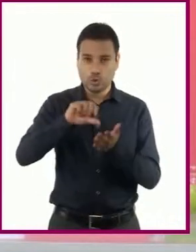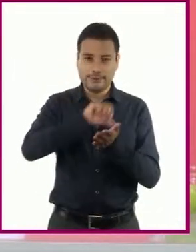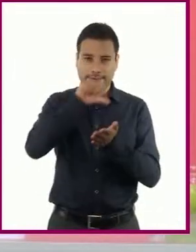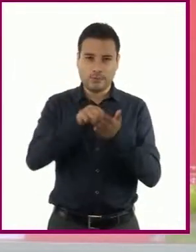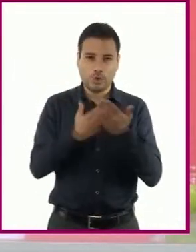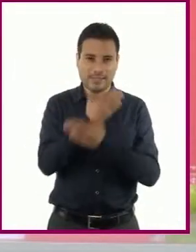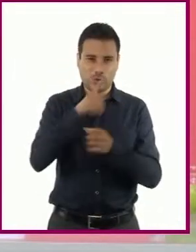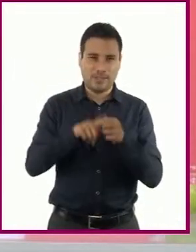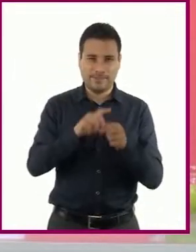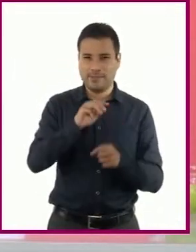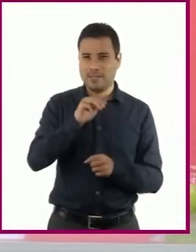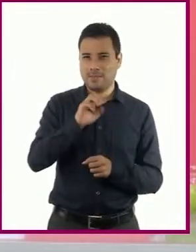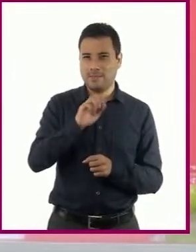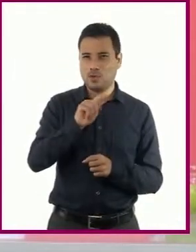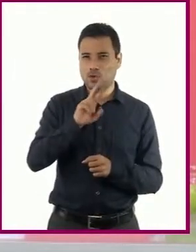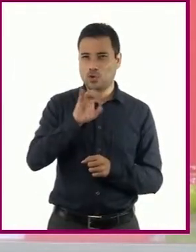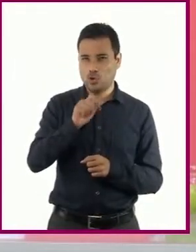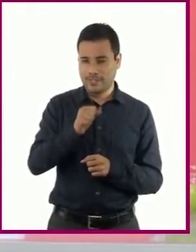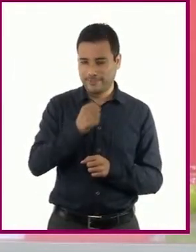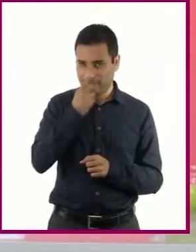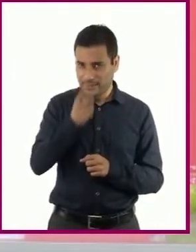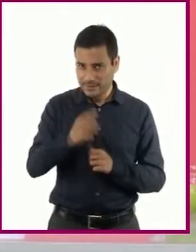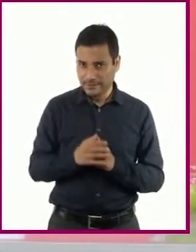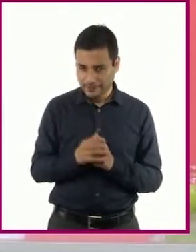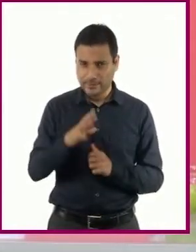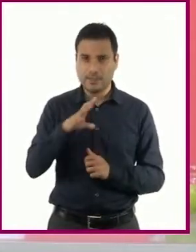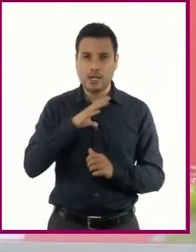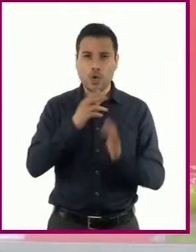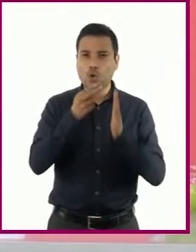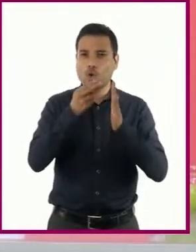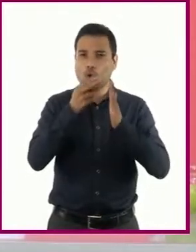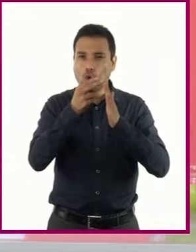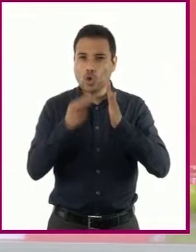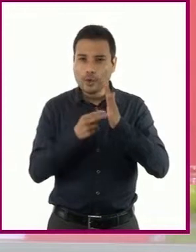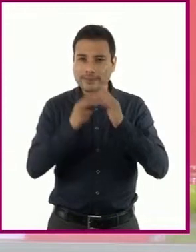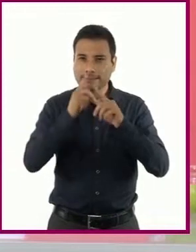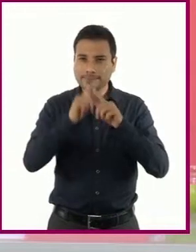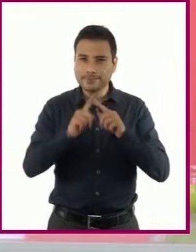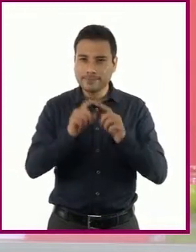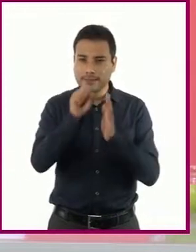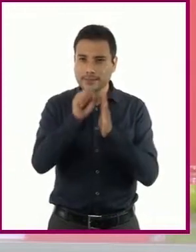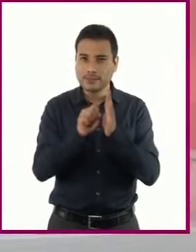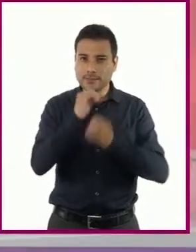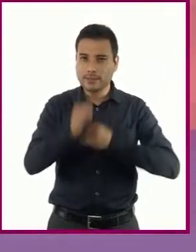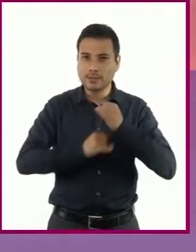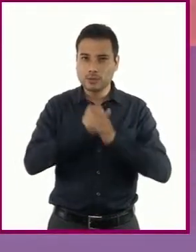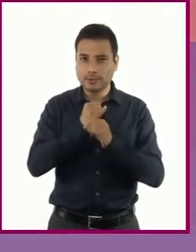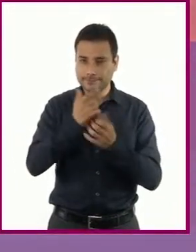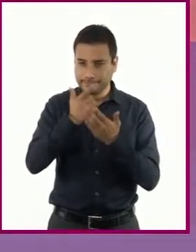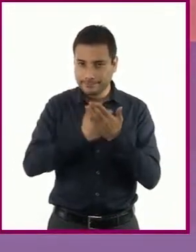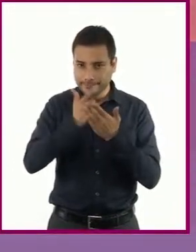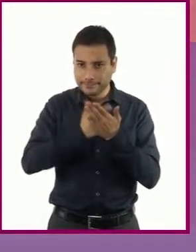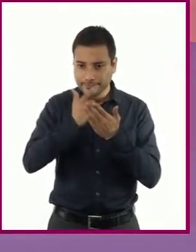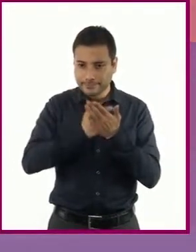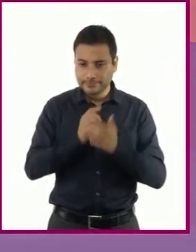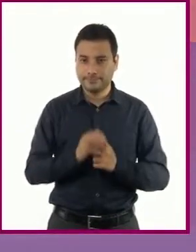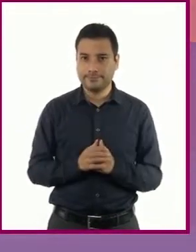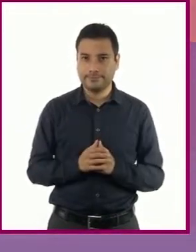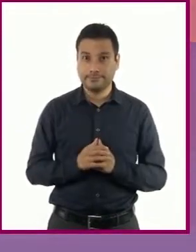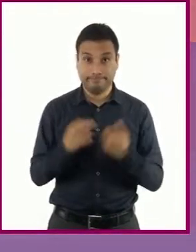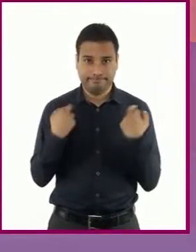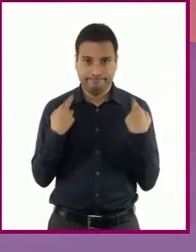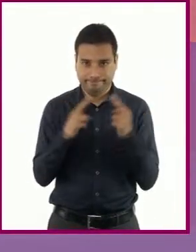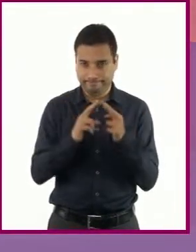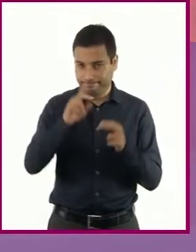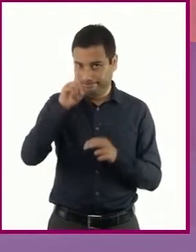de Metrología describe en español las normas vigentes del Sistema Internacional de Medida. Entre profes,